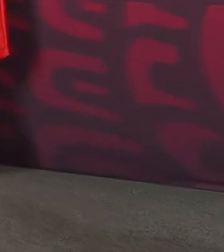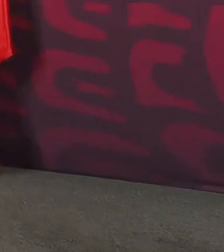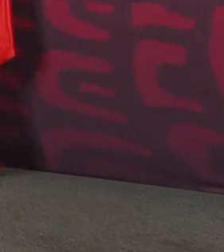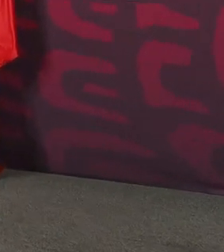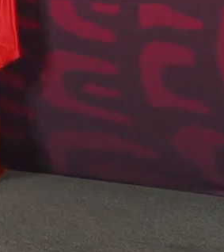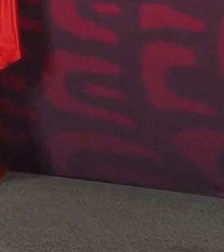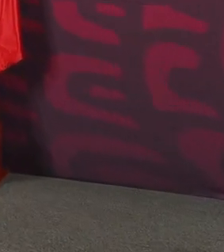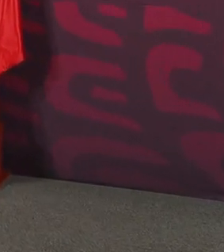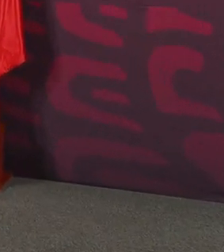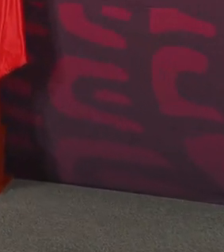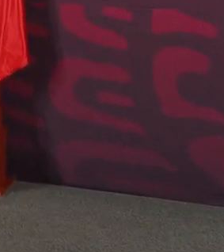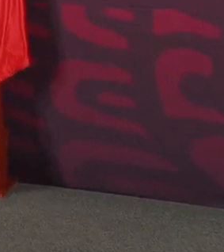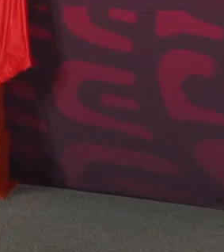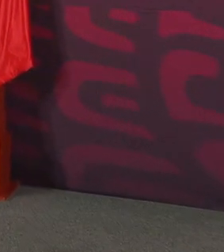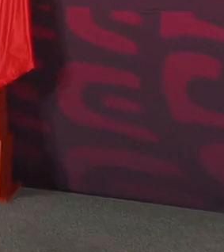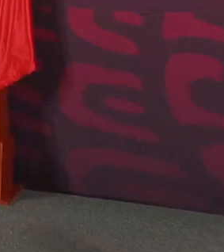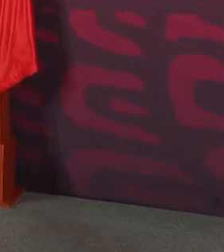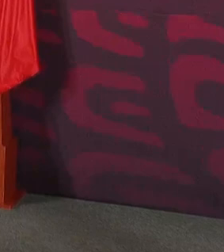Bueno, vamos a,